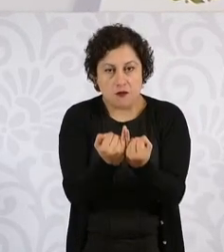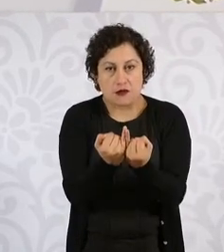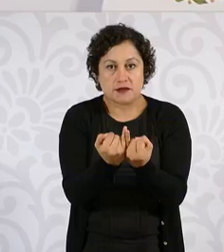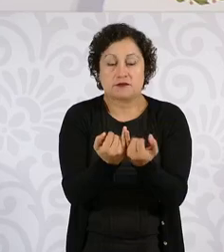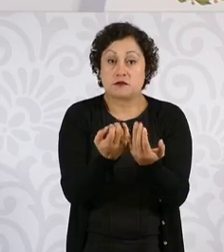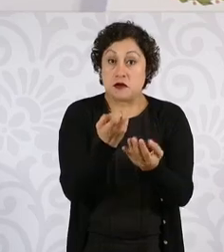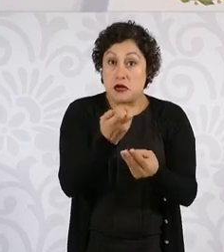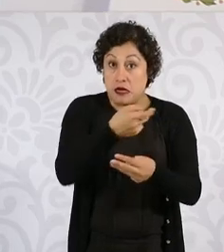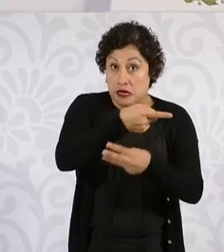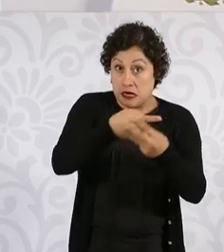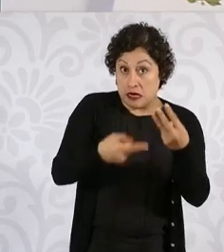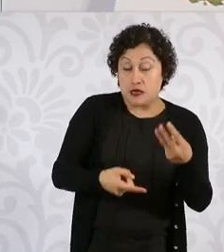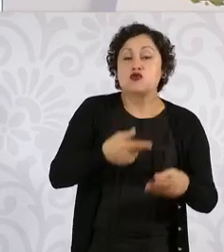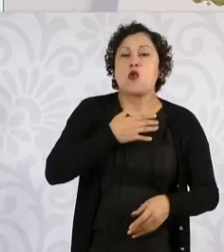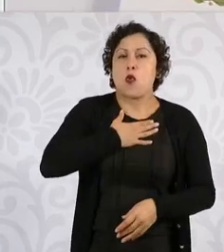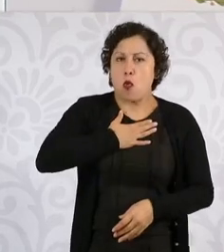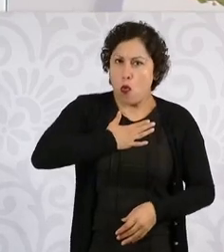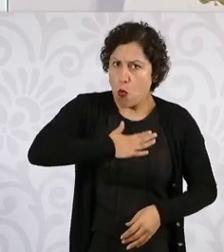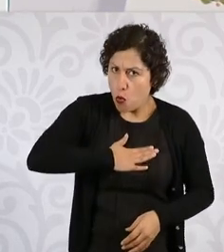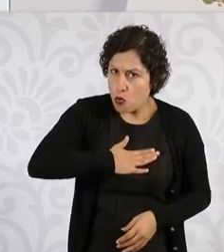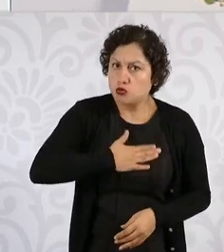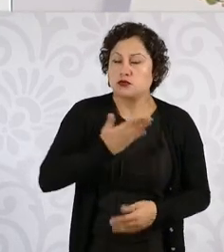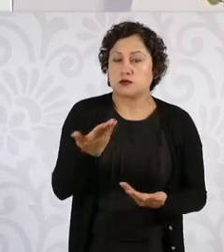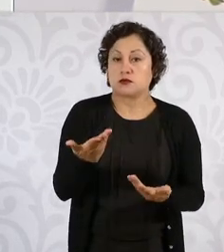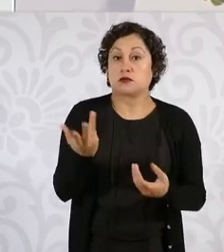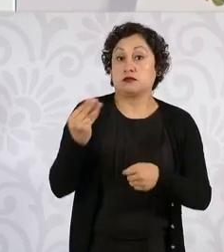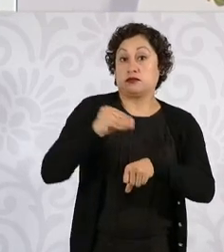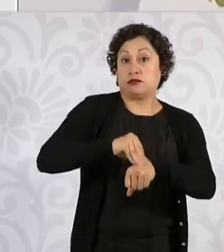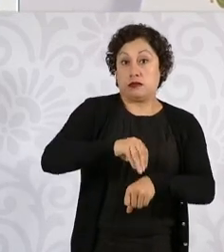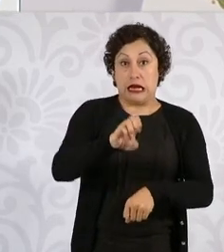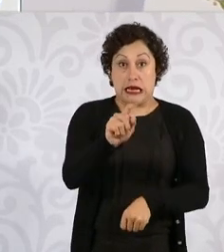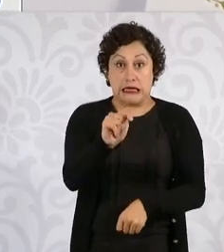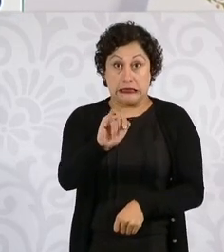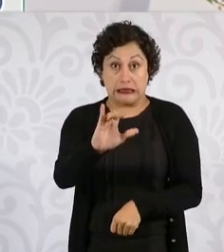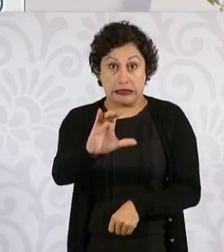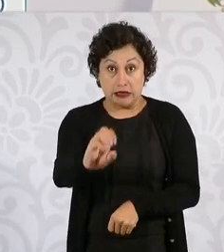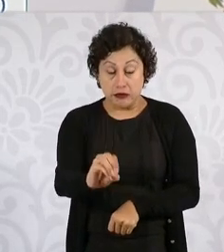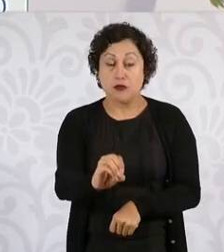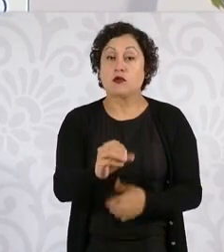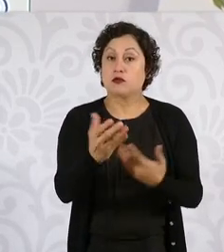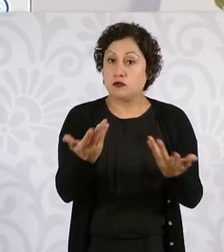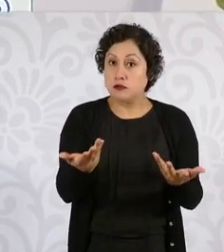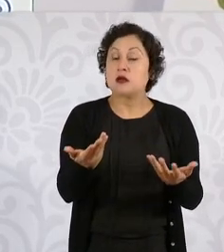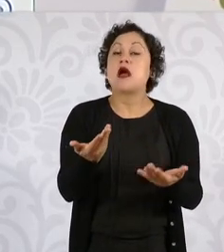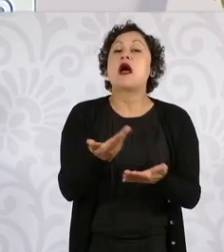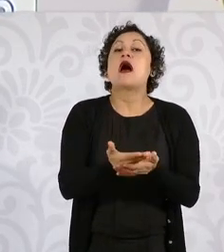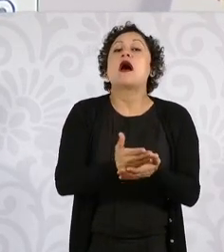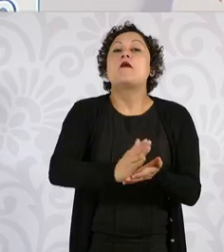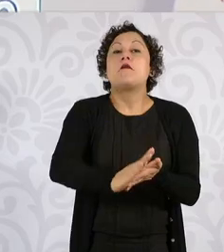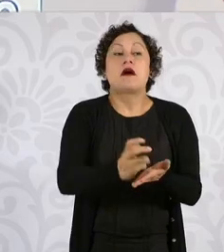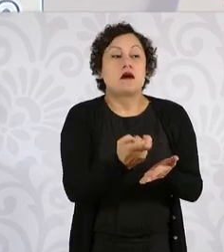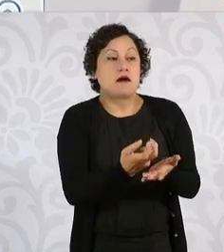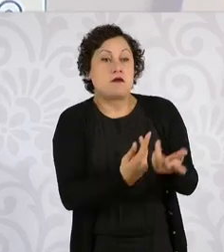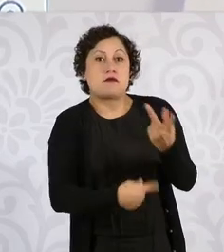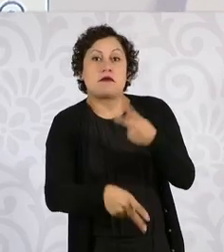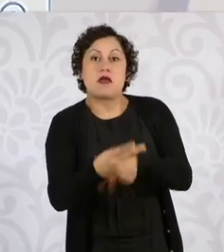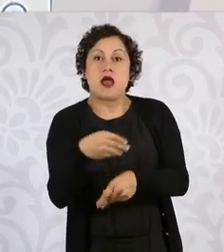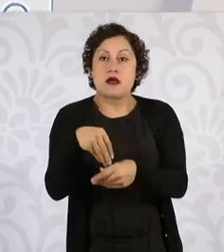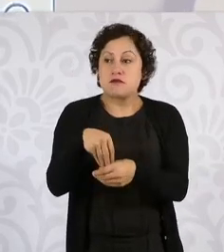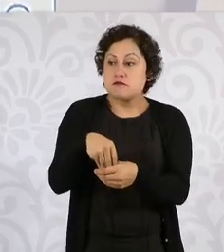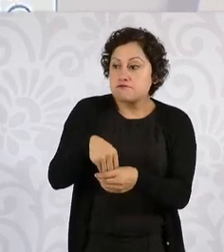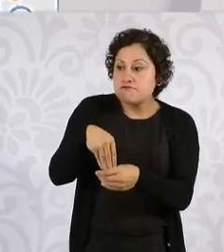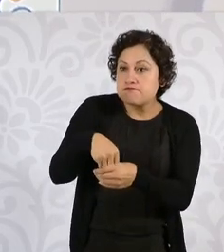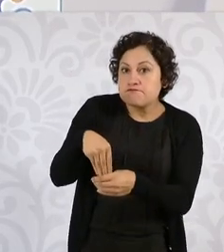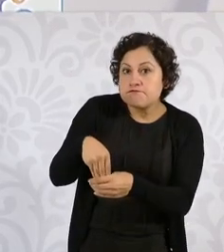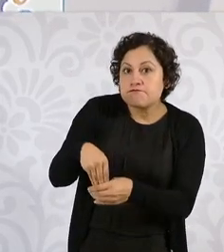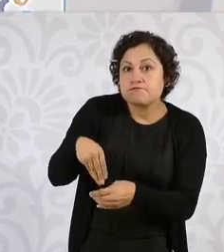ético, sino que además libera recursos para el desarrollo. Entonces, que todos